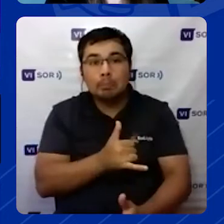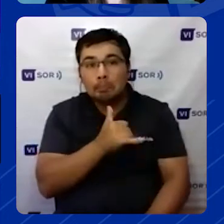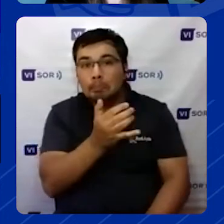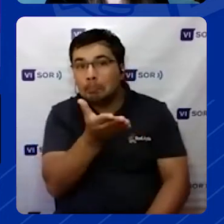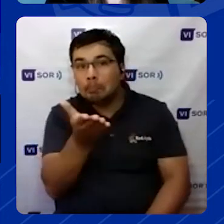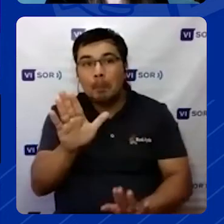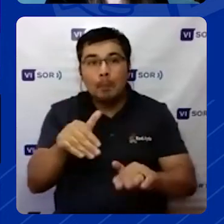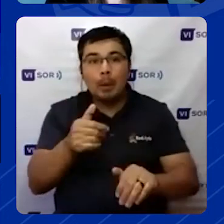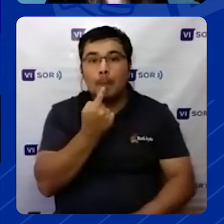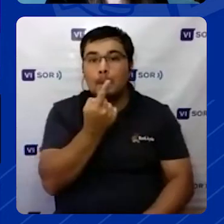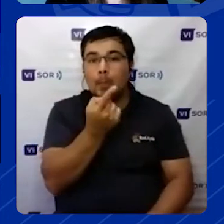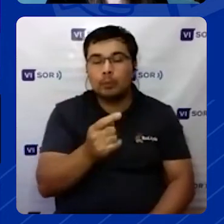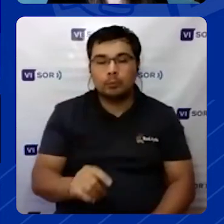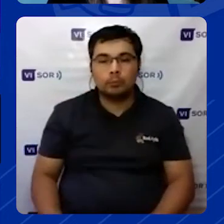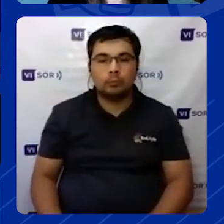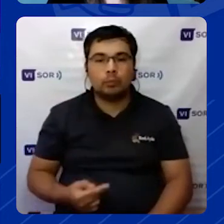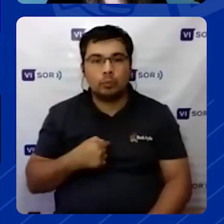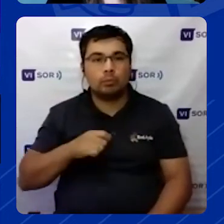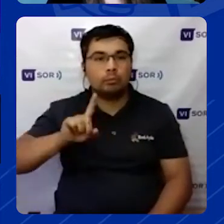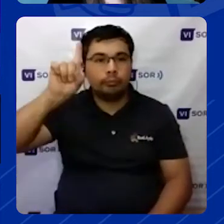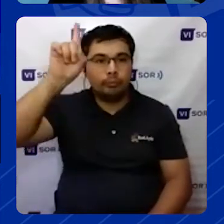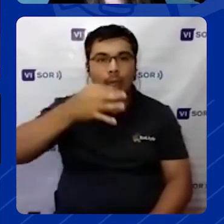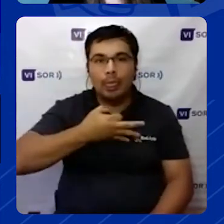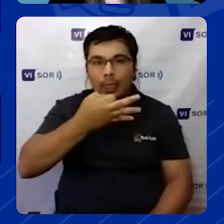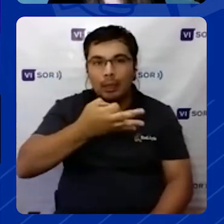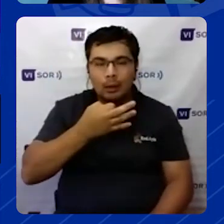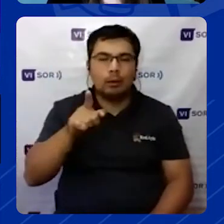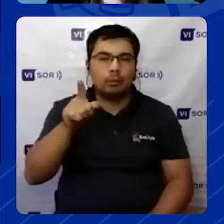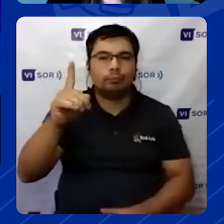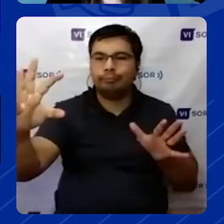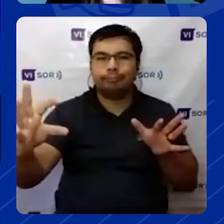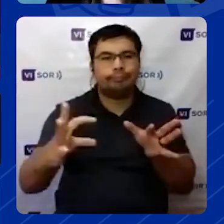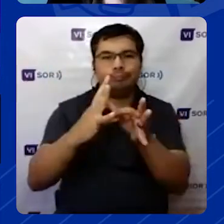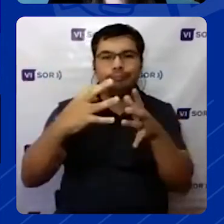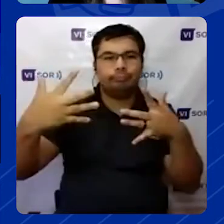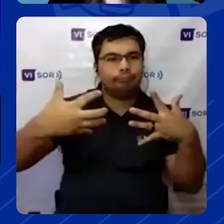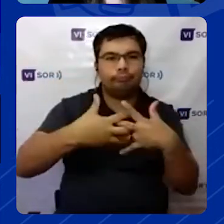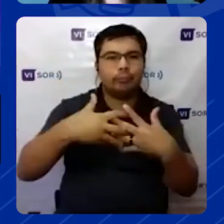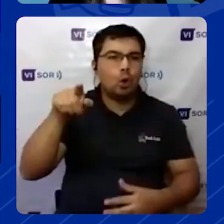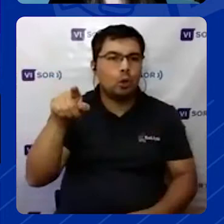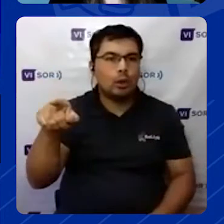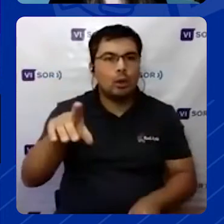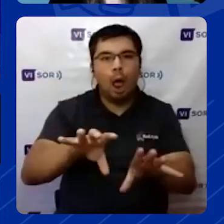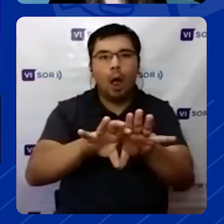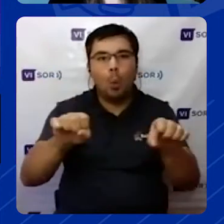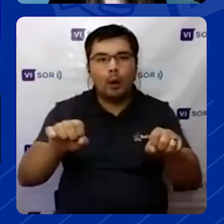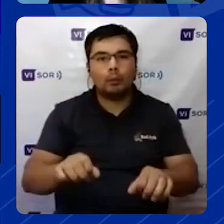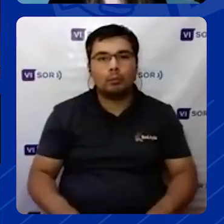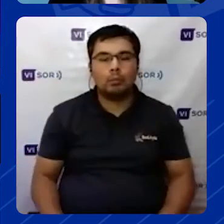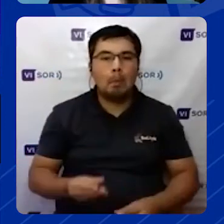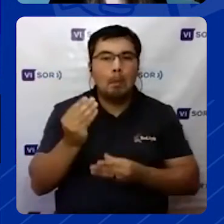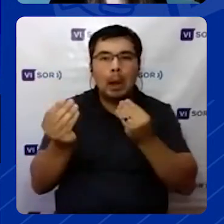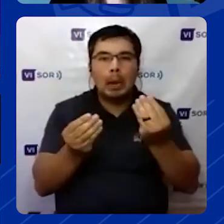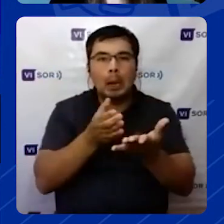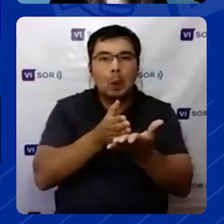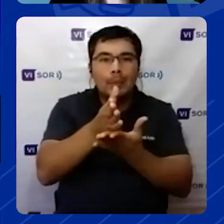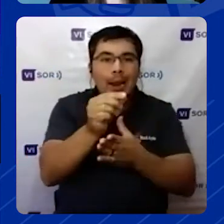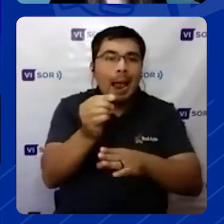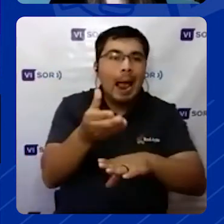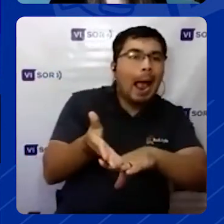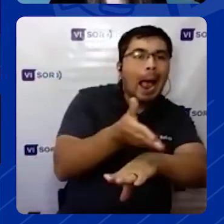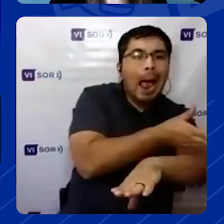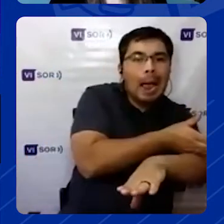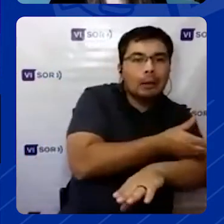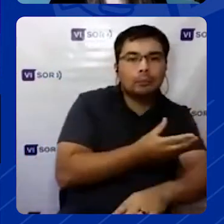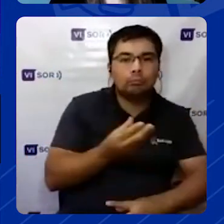Yo solo decir que estoy totalmente de acuerdo contigo, Oscar, porque ¿para qué partir? Antes de, se supone que los textos en